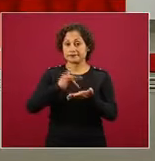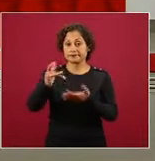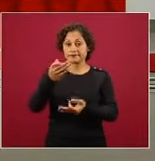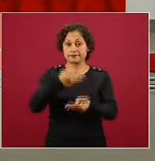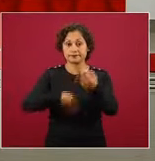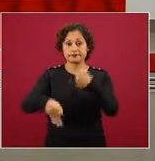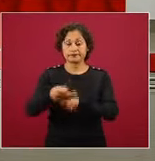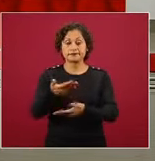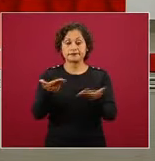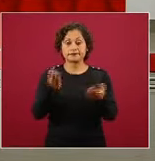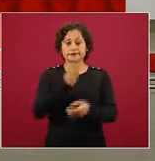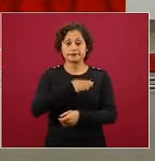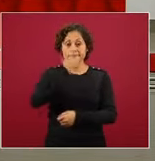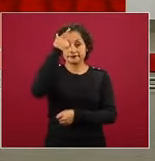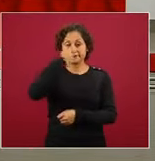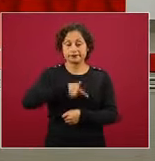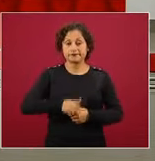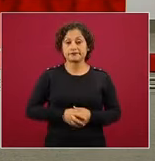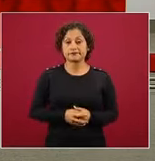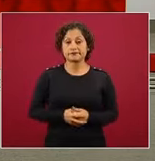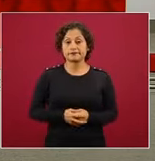noches.